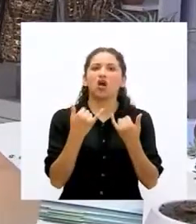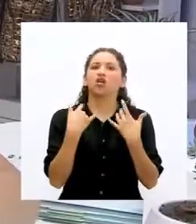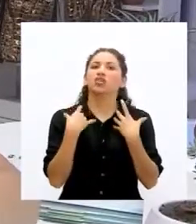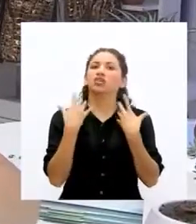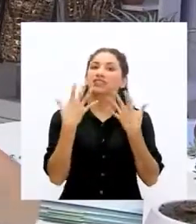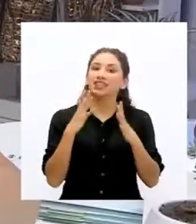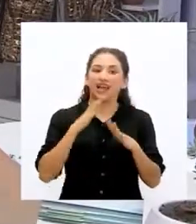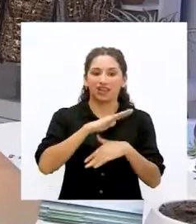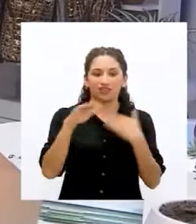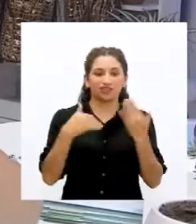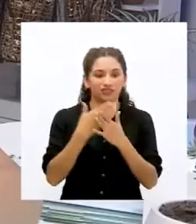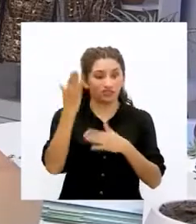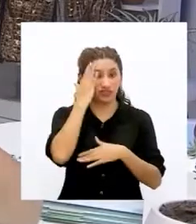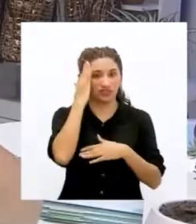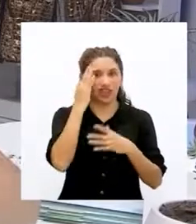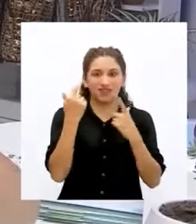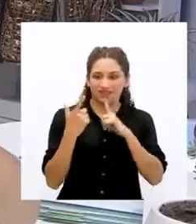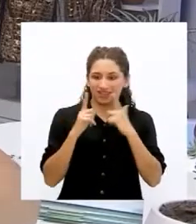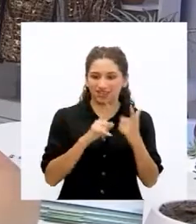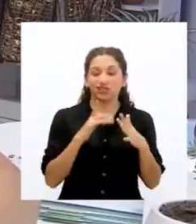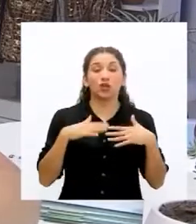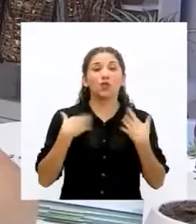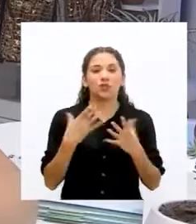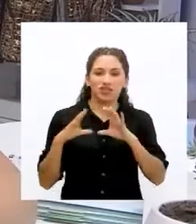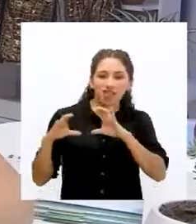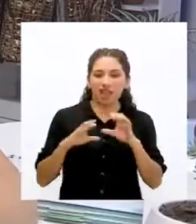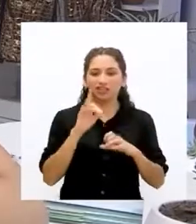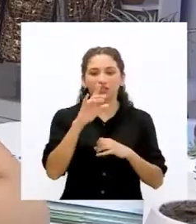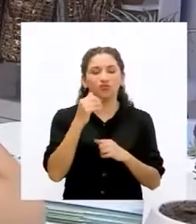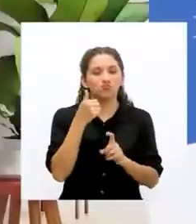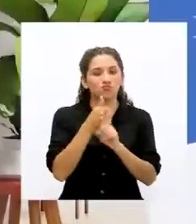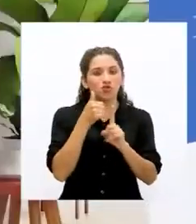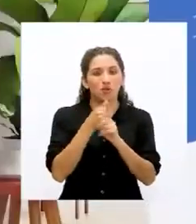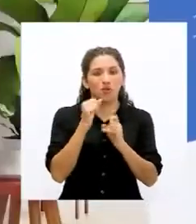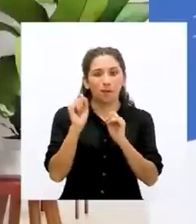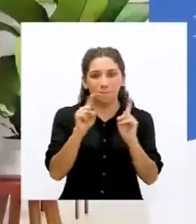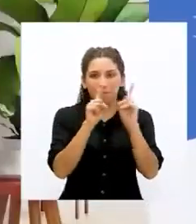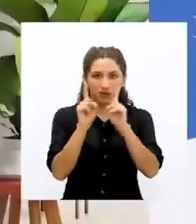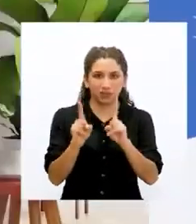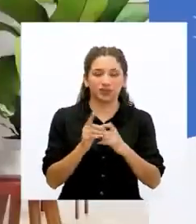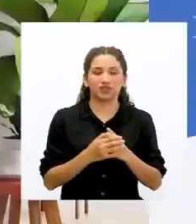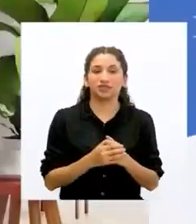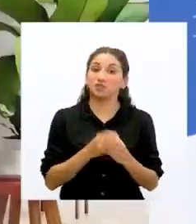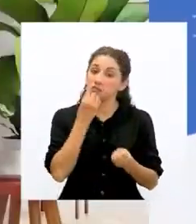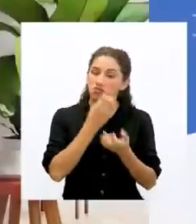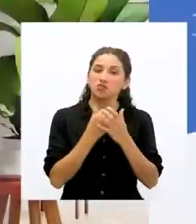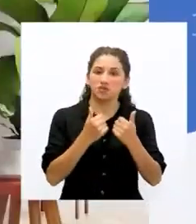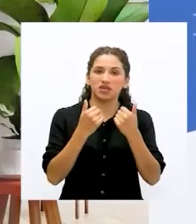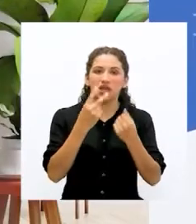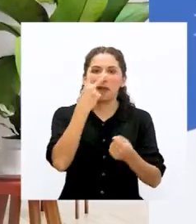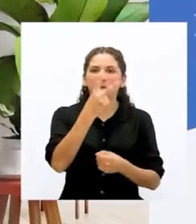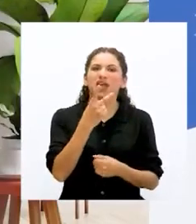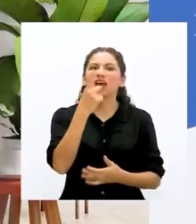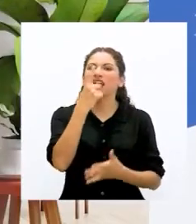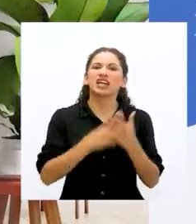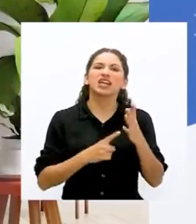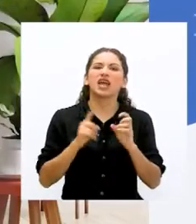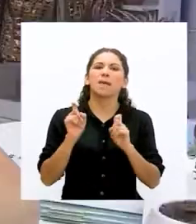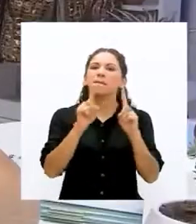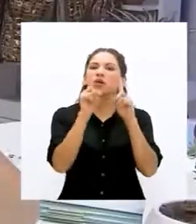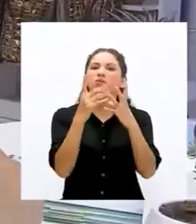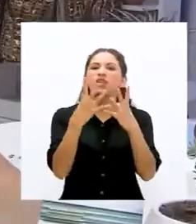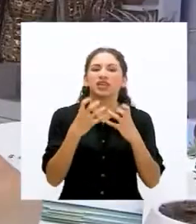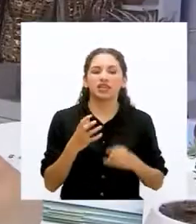y listos para elaborar nuestras propias preguntas en una encuesta. ¡Qué bueno! Veamos qué tipo de preguntas quieres